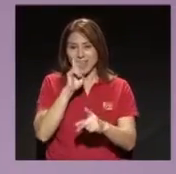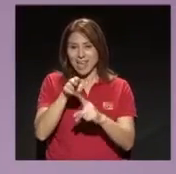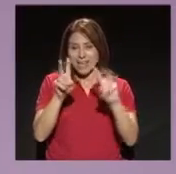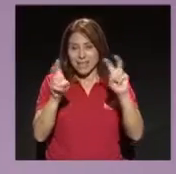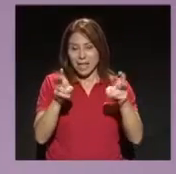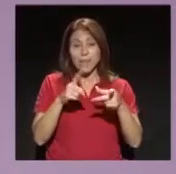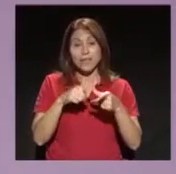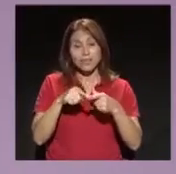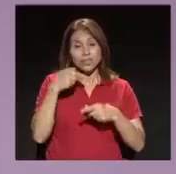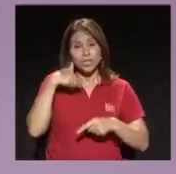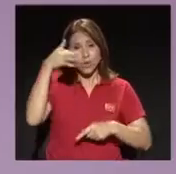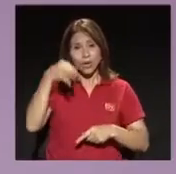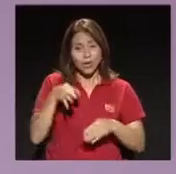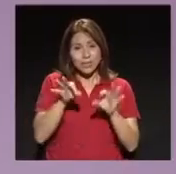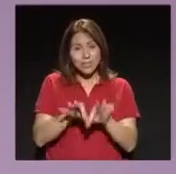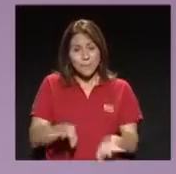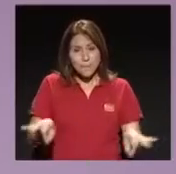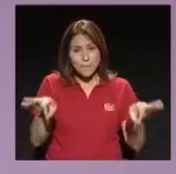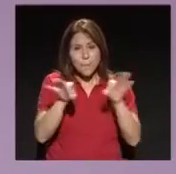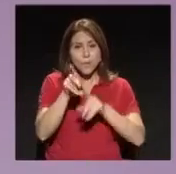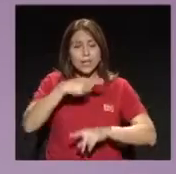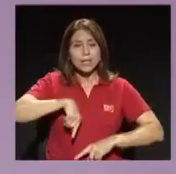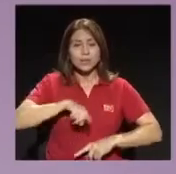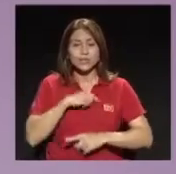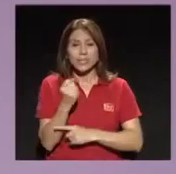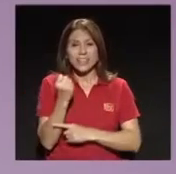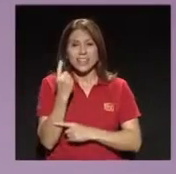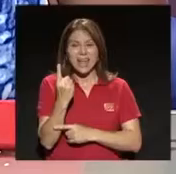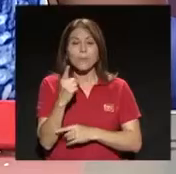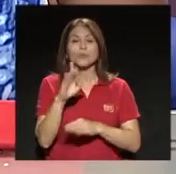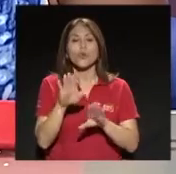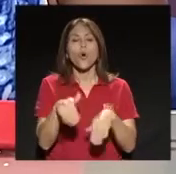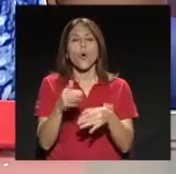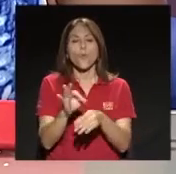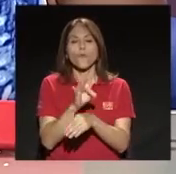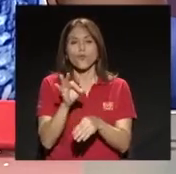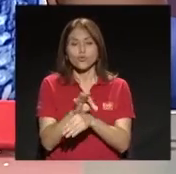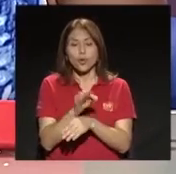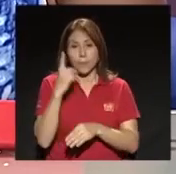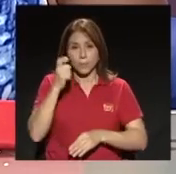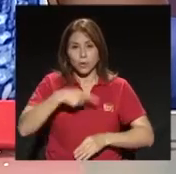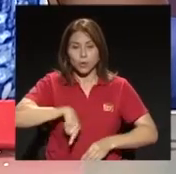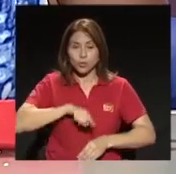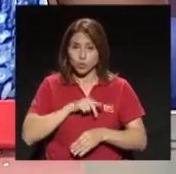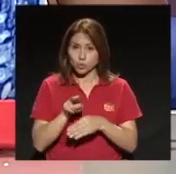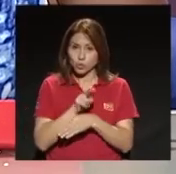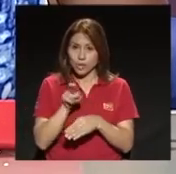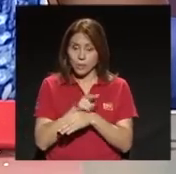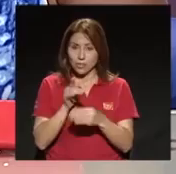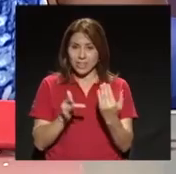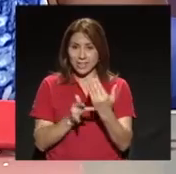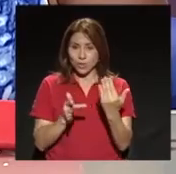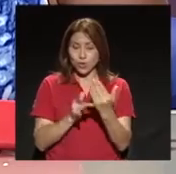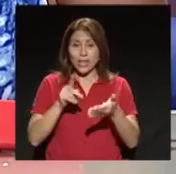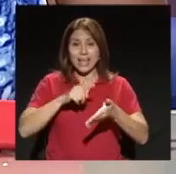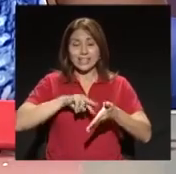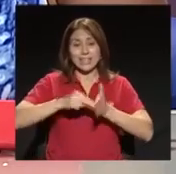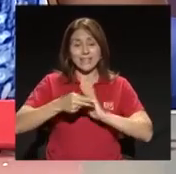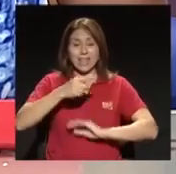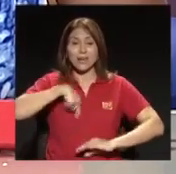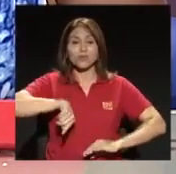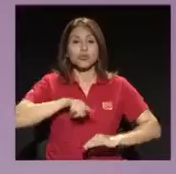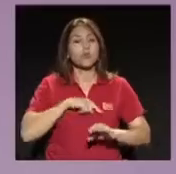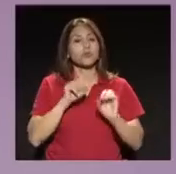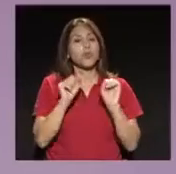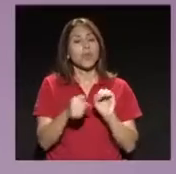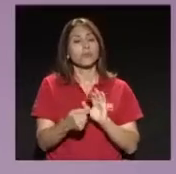importante de abordar el tema, es que entendamos cómo funciona, porque al usar la tecnología nos estamos exponiendo a muchas cosas y